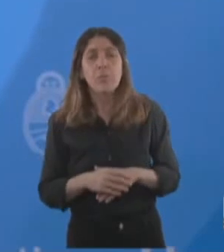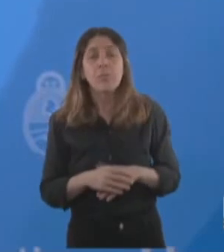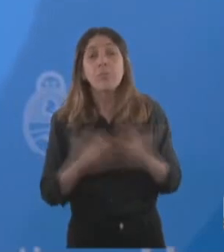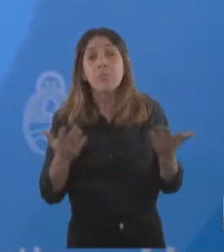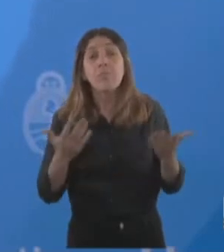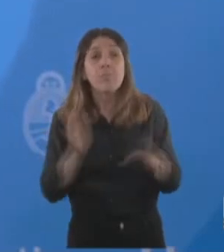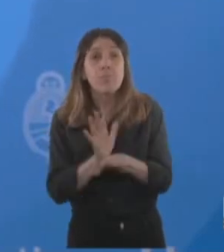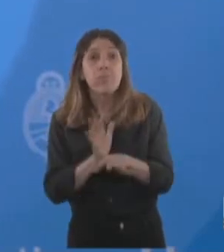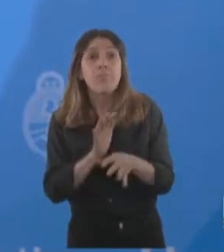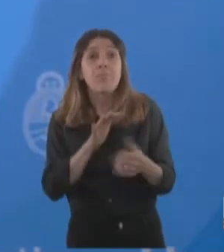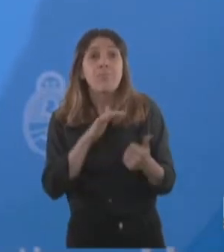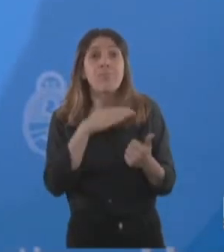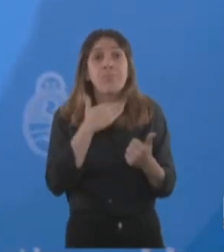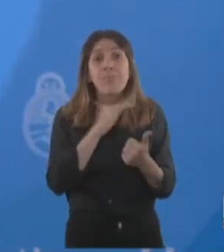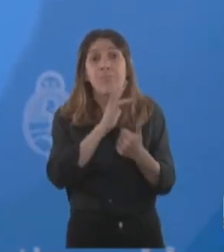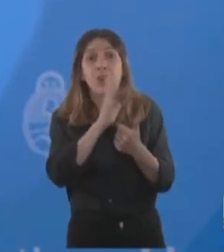El delito